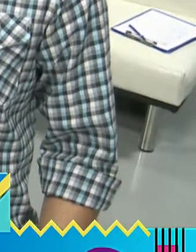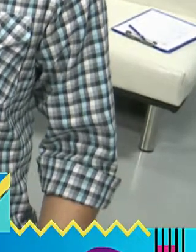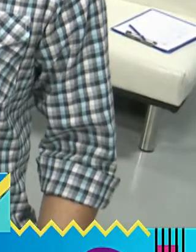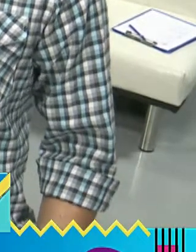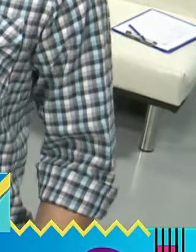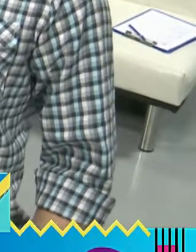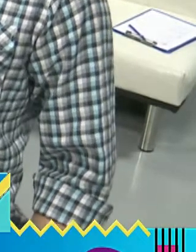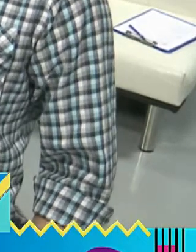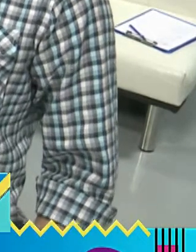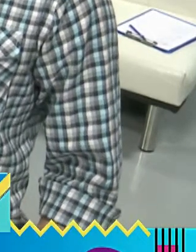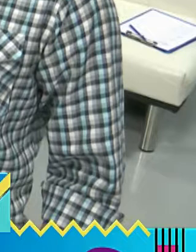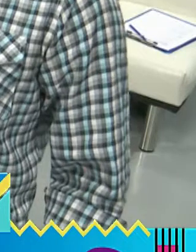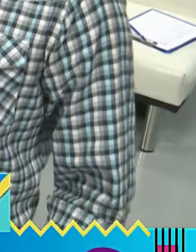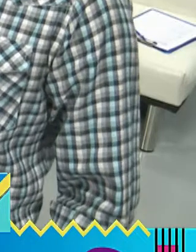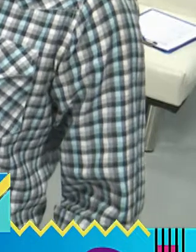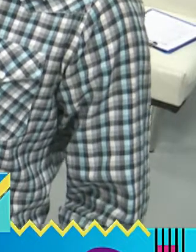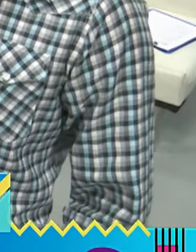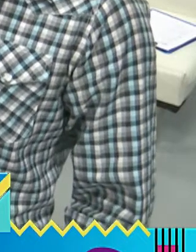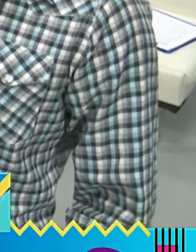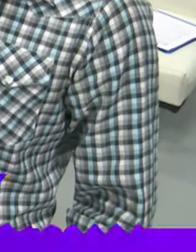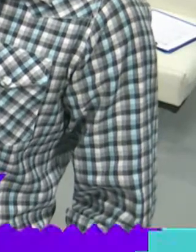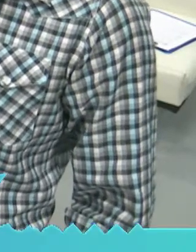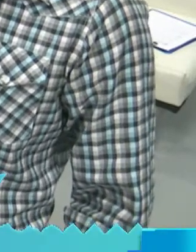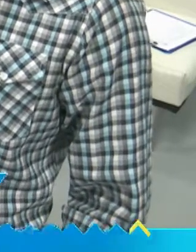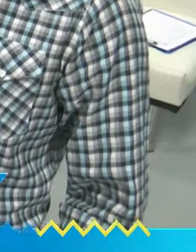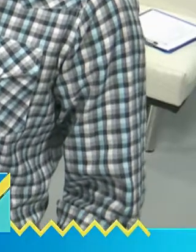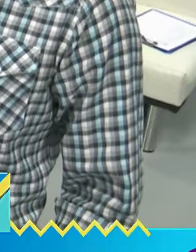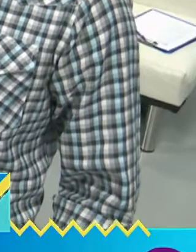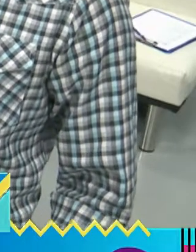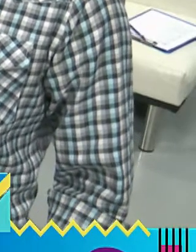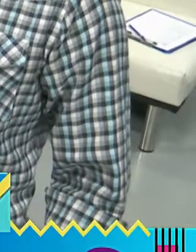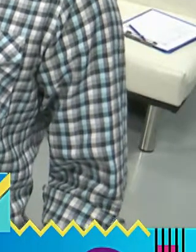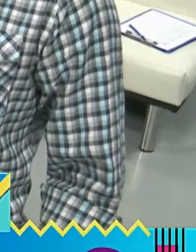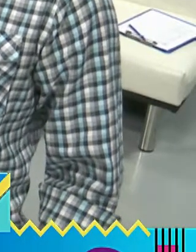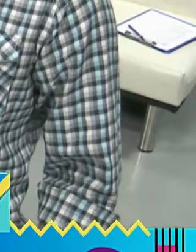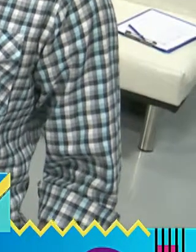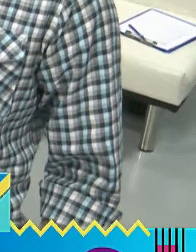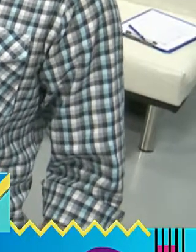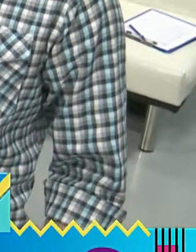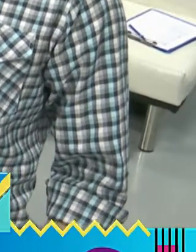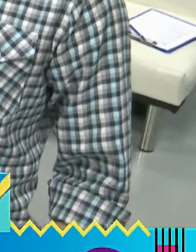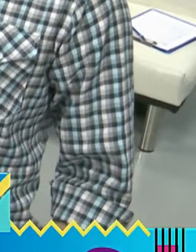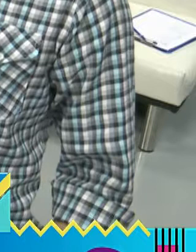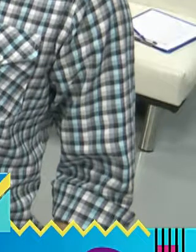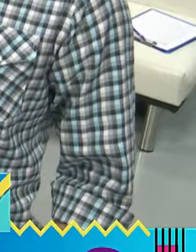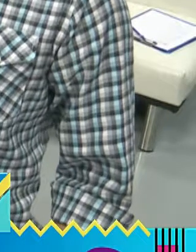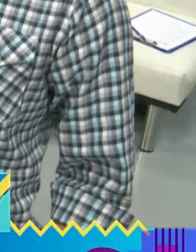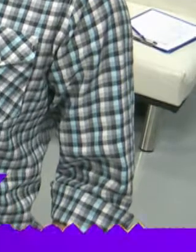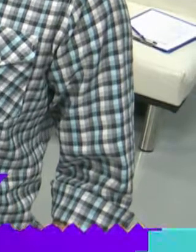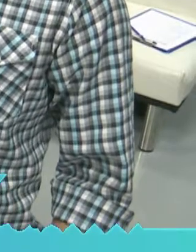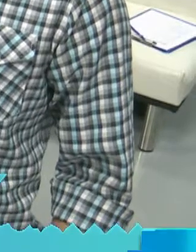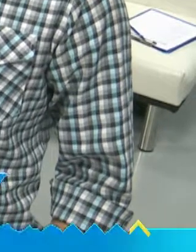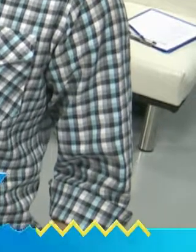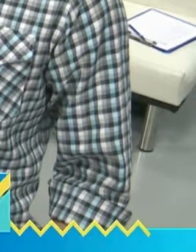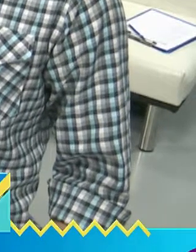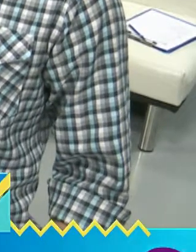digo discriminación, no hace falta, o xenofobia o racismo, no hace falta que haya pasado algo en particular para volver a plantear ese tema, ¿o no?